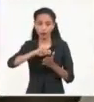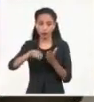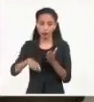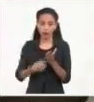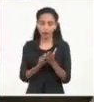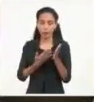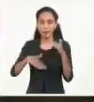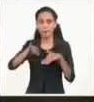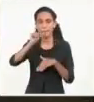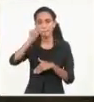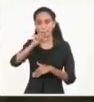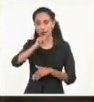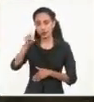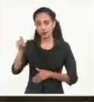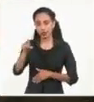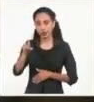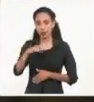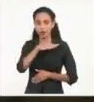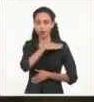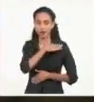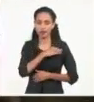el Ministerio de las fuerzas armadas revolucionarias